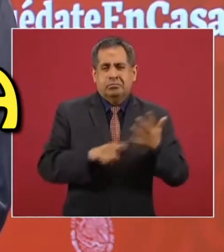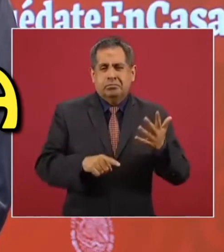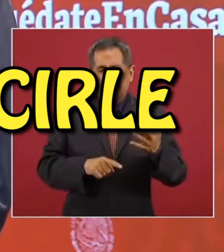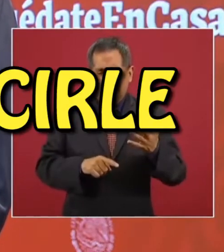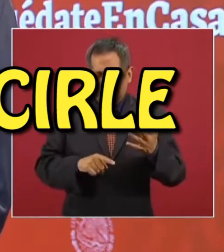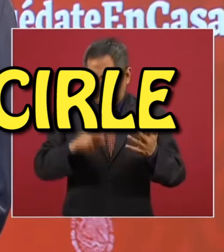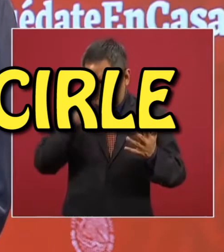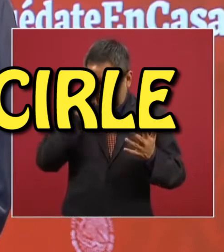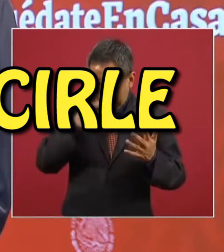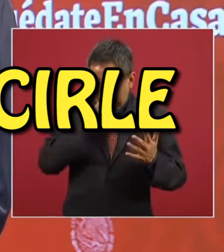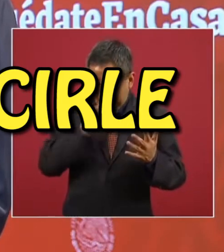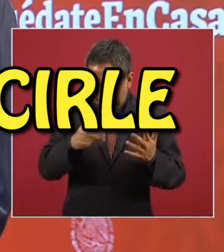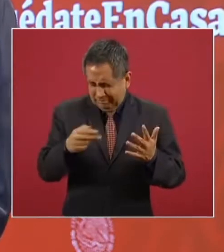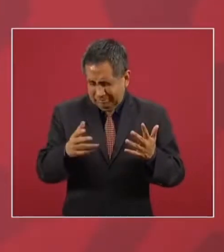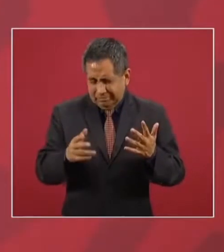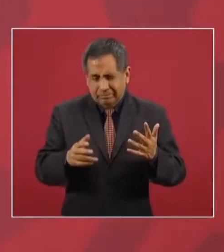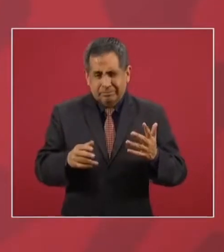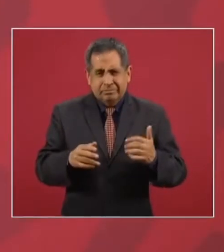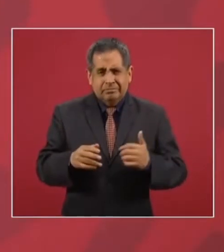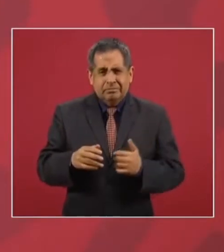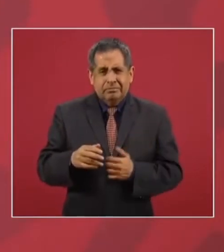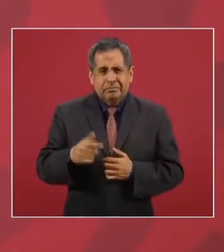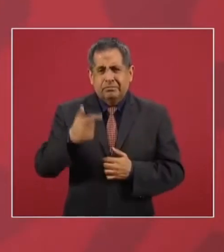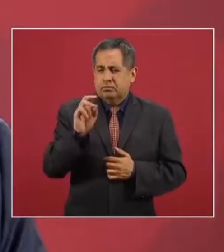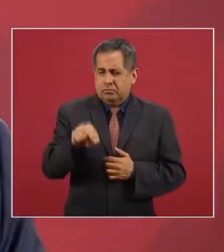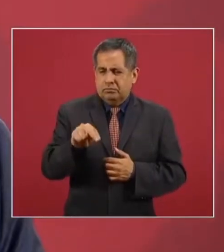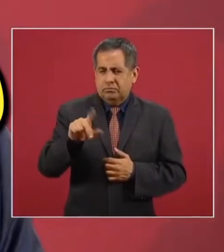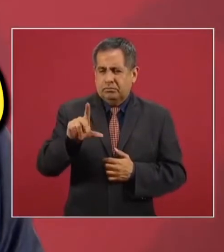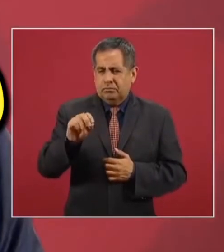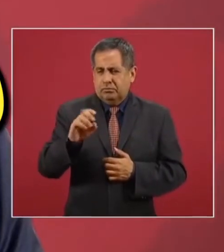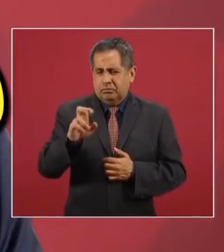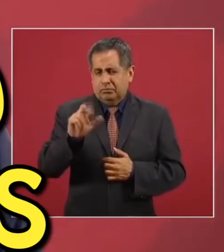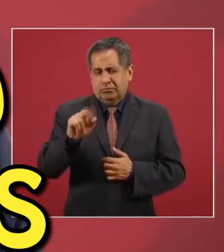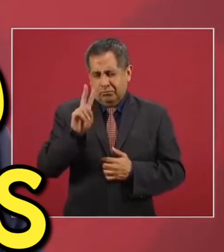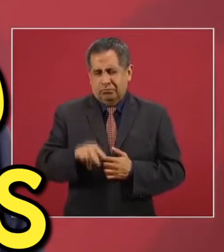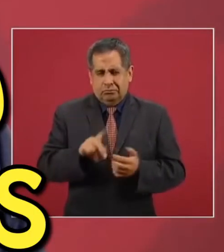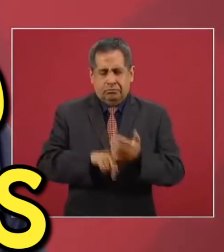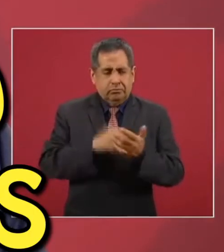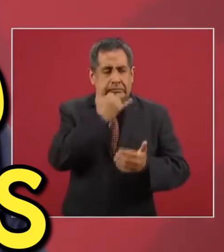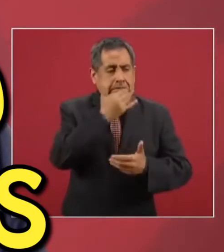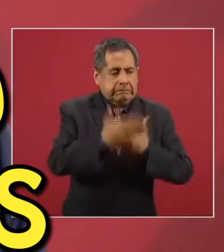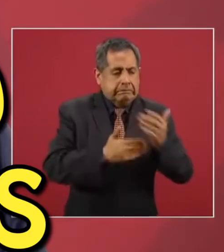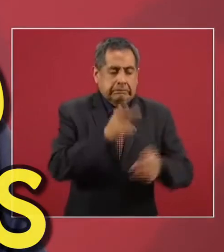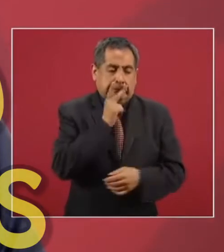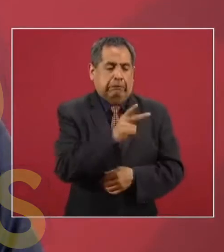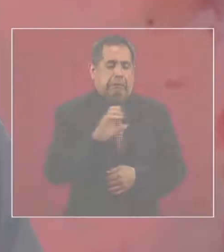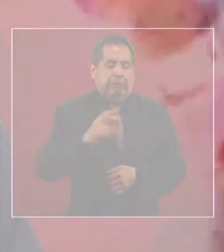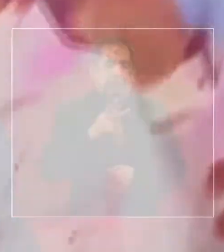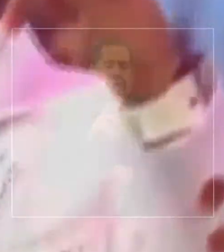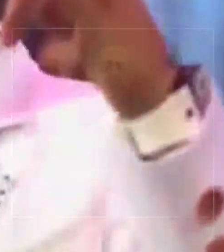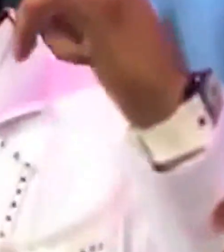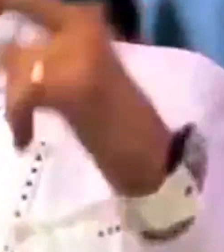no me gusta decirle así, Guzmán lo era, fresco disculpa. Y qué